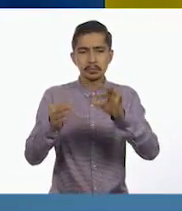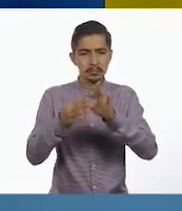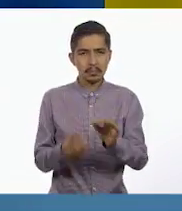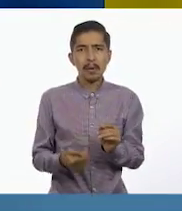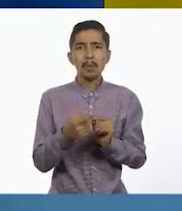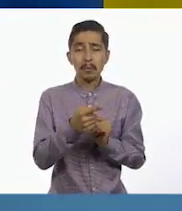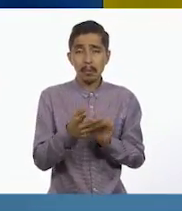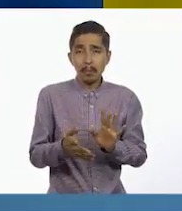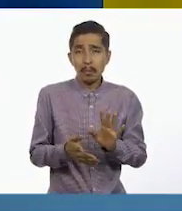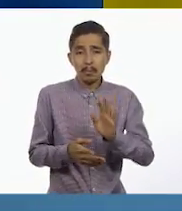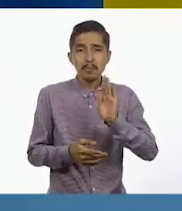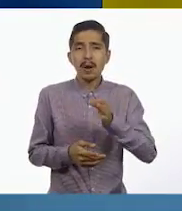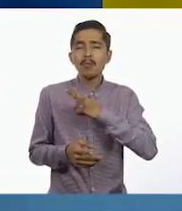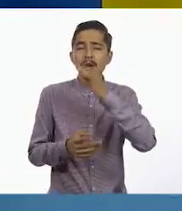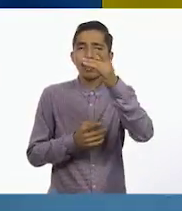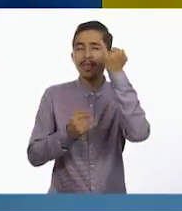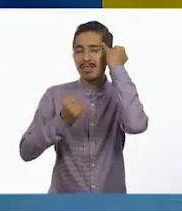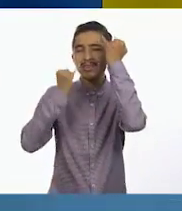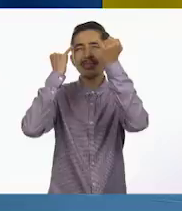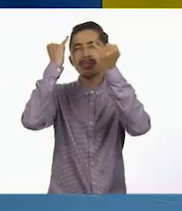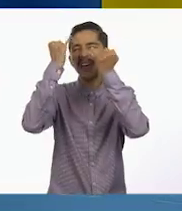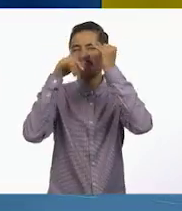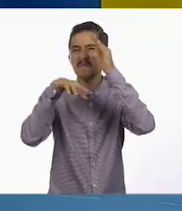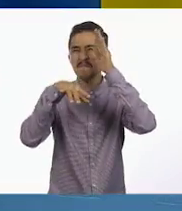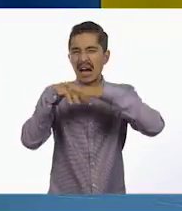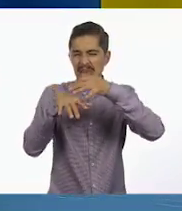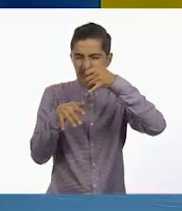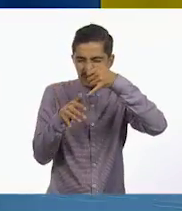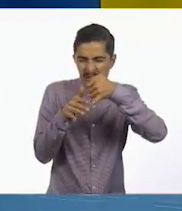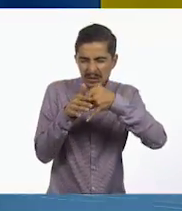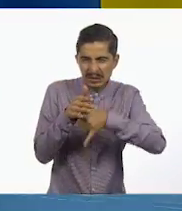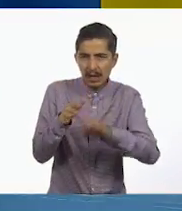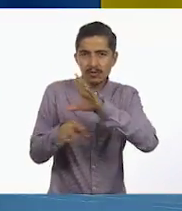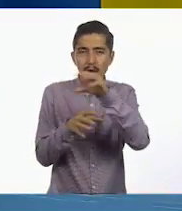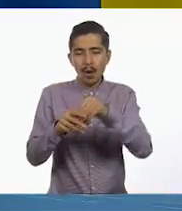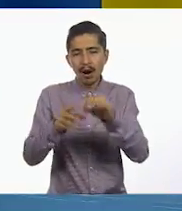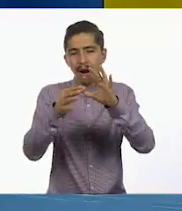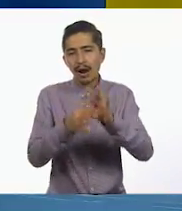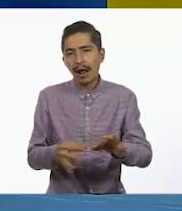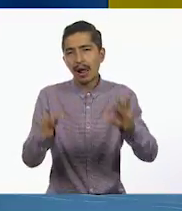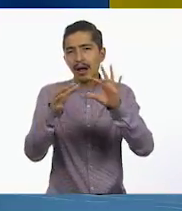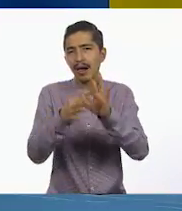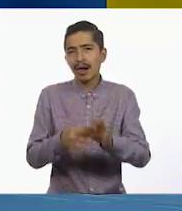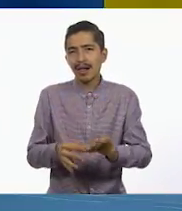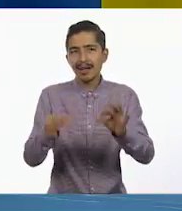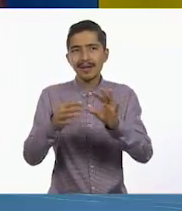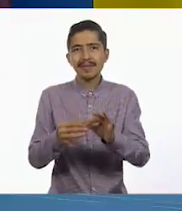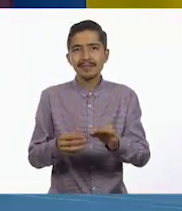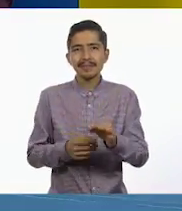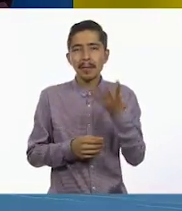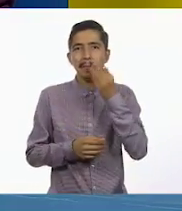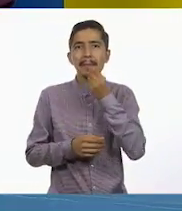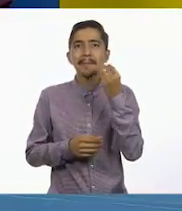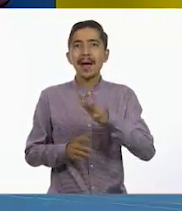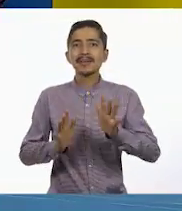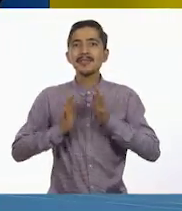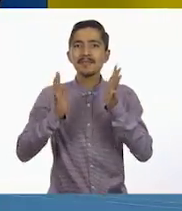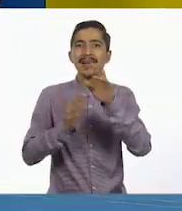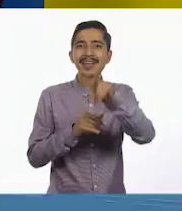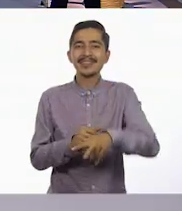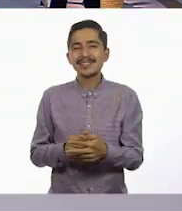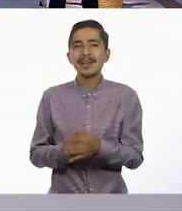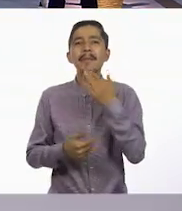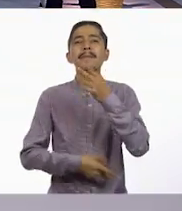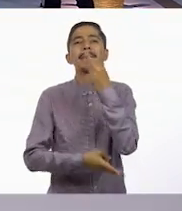narraciones nos permiten imaginar a detalle todo lo que nos va platicando. ¡Qué maravillosa sorpresa! Pues demos